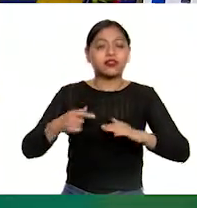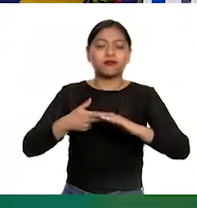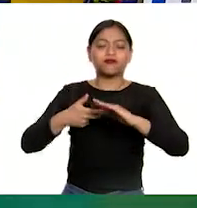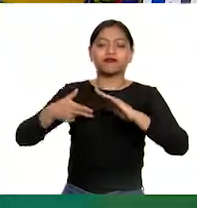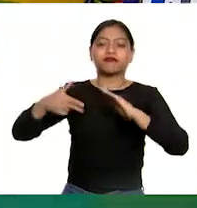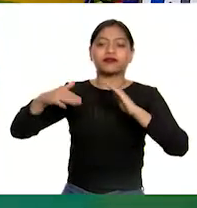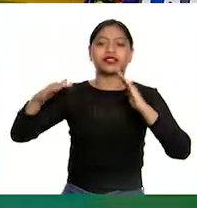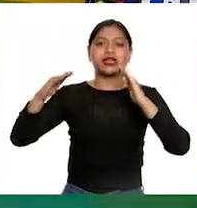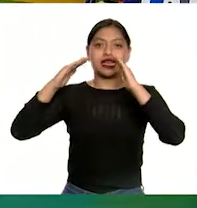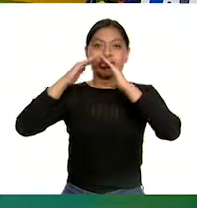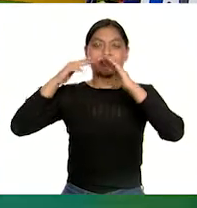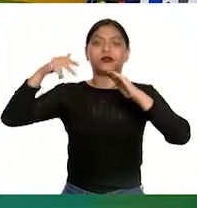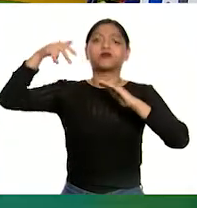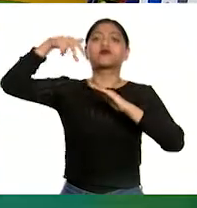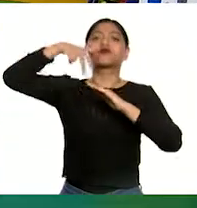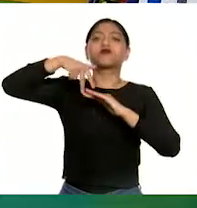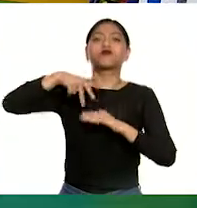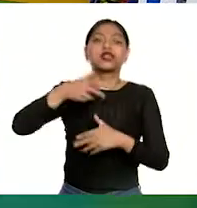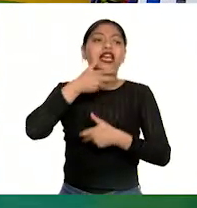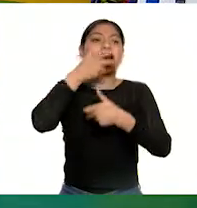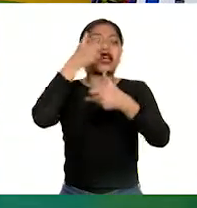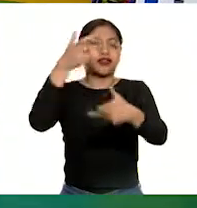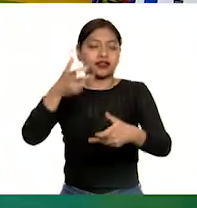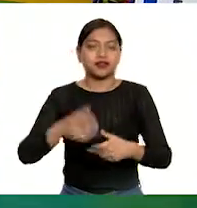azotea. Excelente.